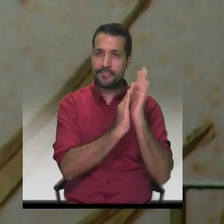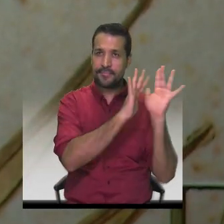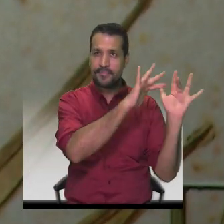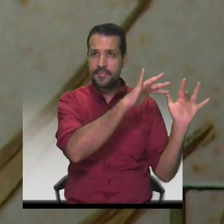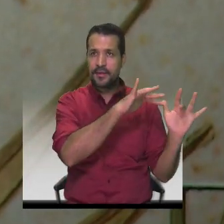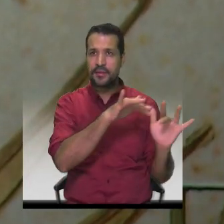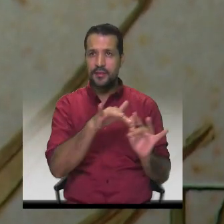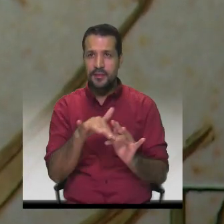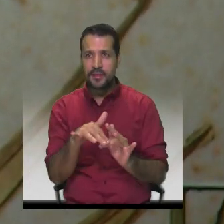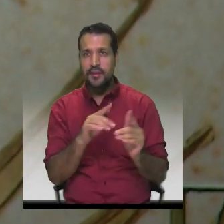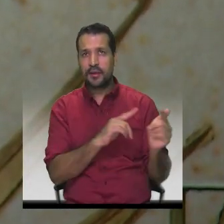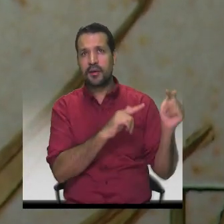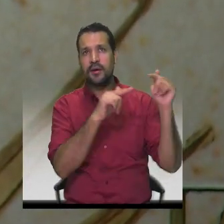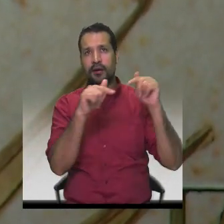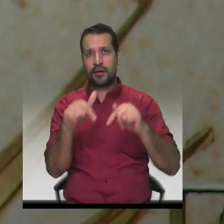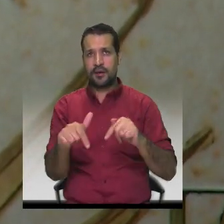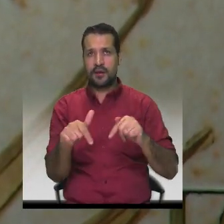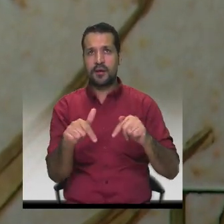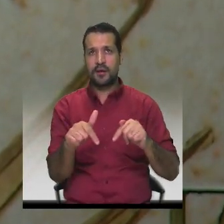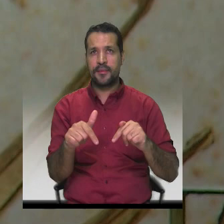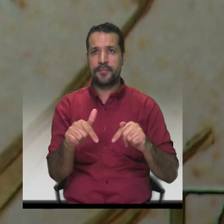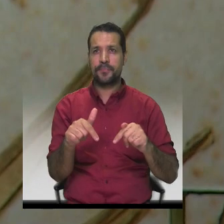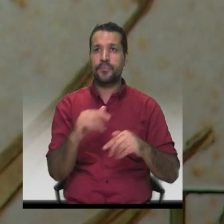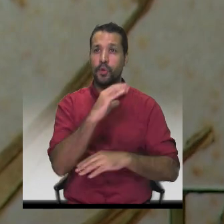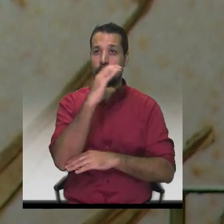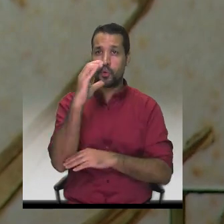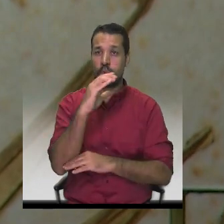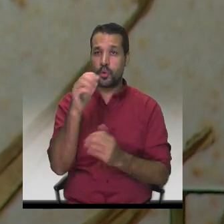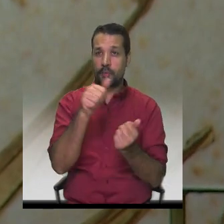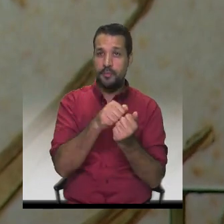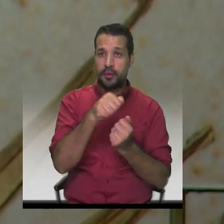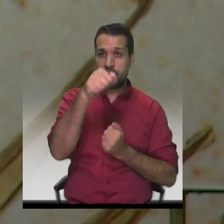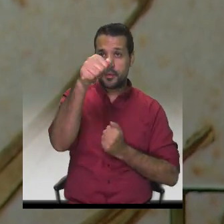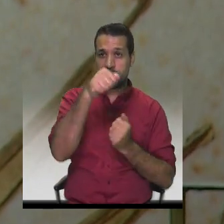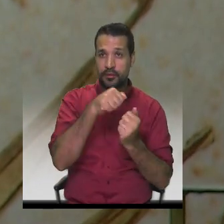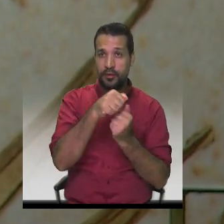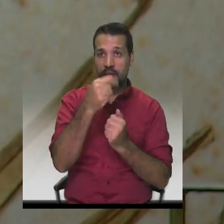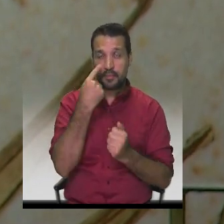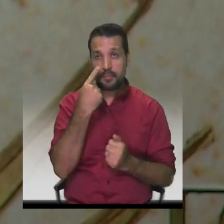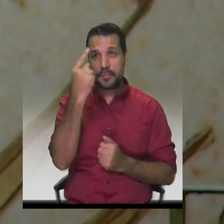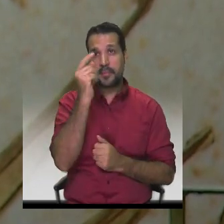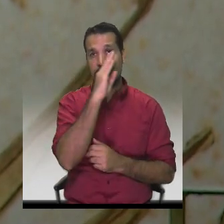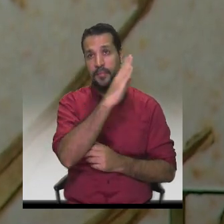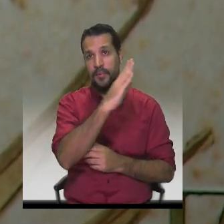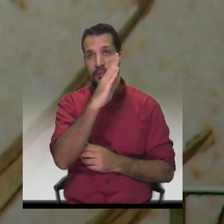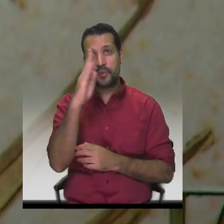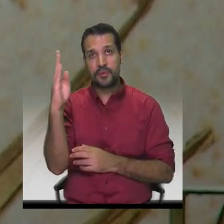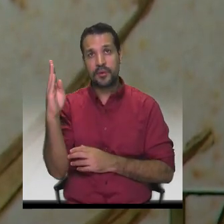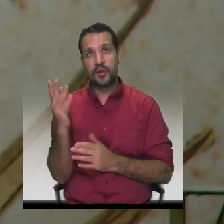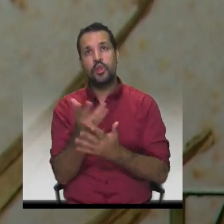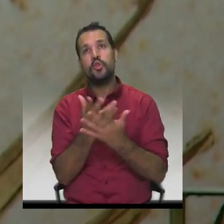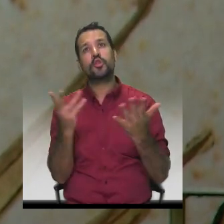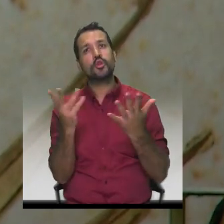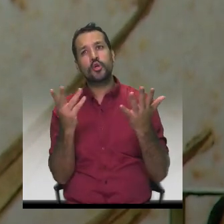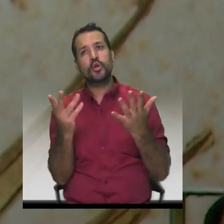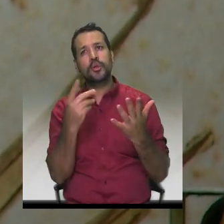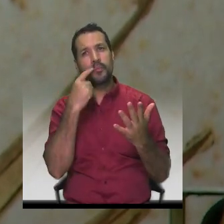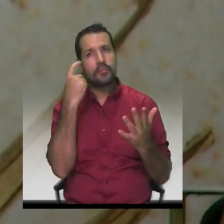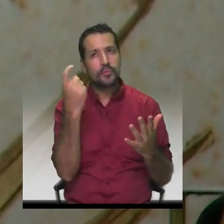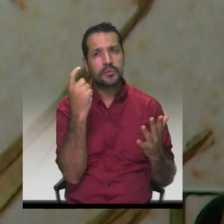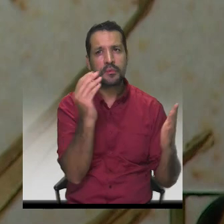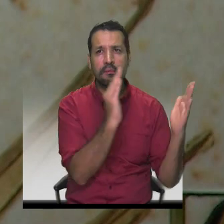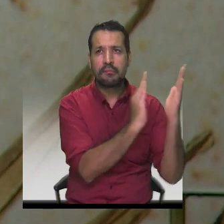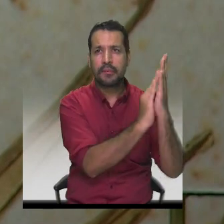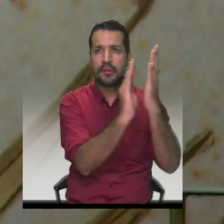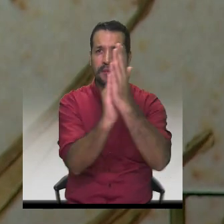aquí en ColombiaTex la primera edición de la biblioteca de materiales, donde estamos tocando puertas para